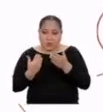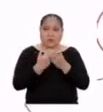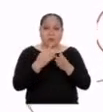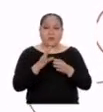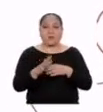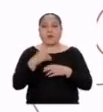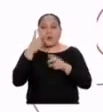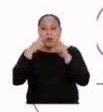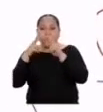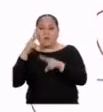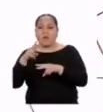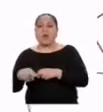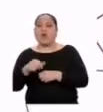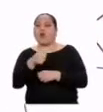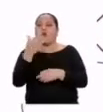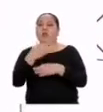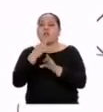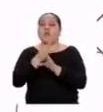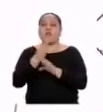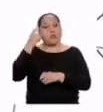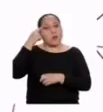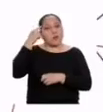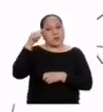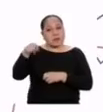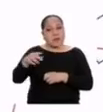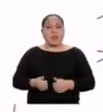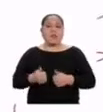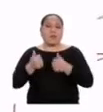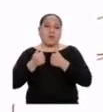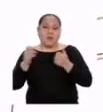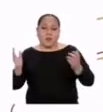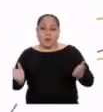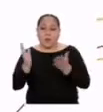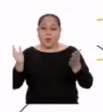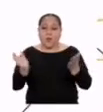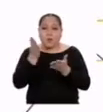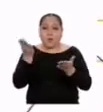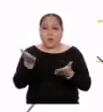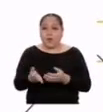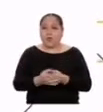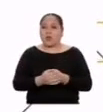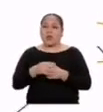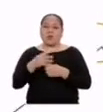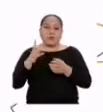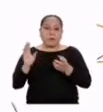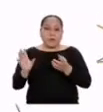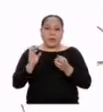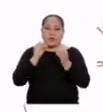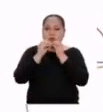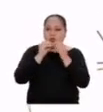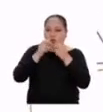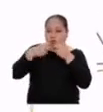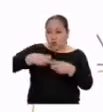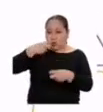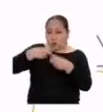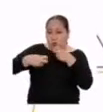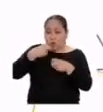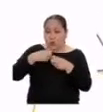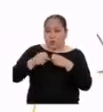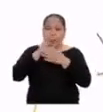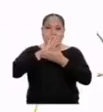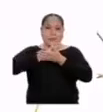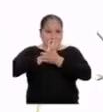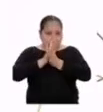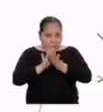para traducir las otras formas de pensar y vivir, promoviendo la gestión de conflictos por medios pacíficos y el